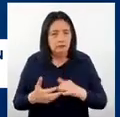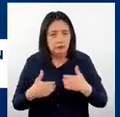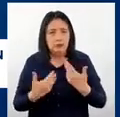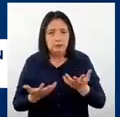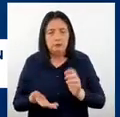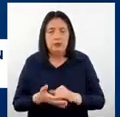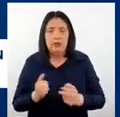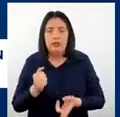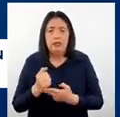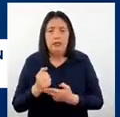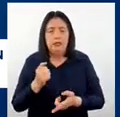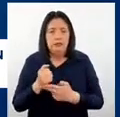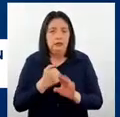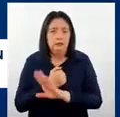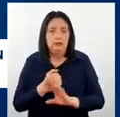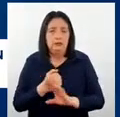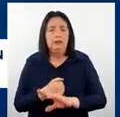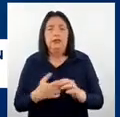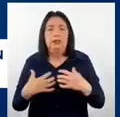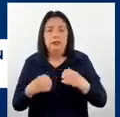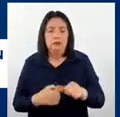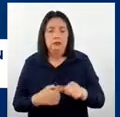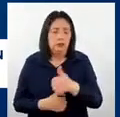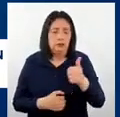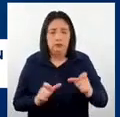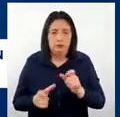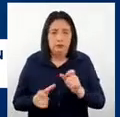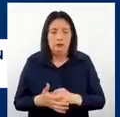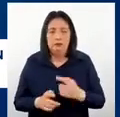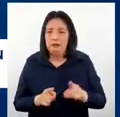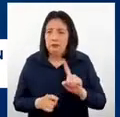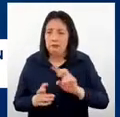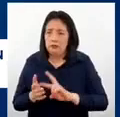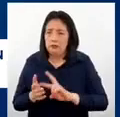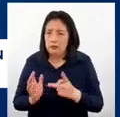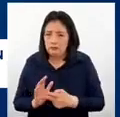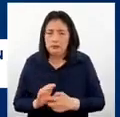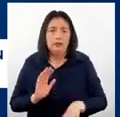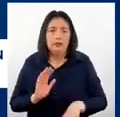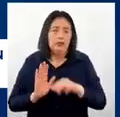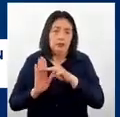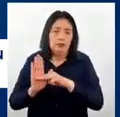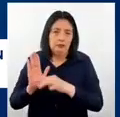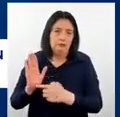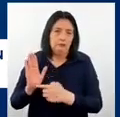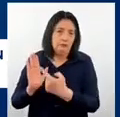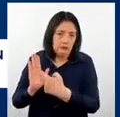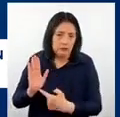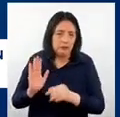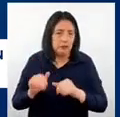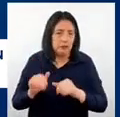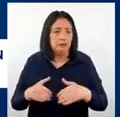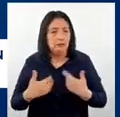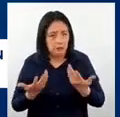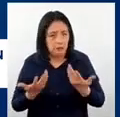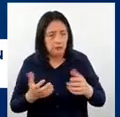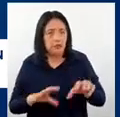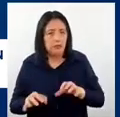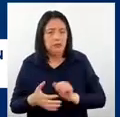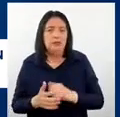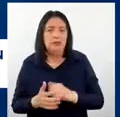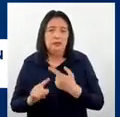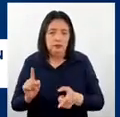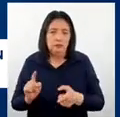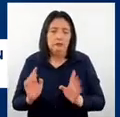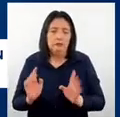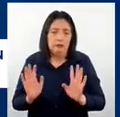pueda garantizar la salud de terceros. Eso, sin embargo, no significa que las medidas en sí, o sea, de que es posible hacerlas, sí, de que las medidas en